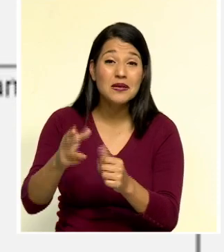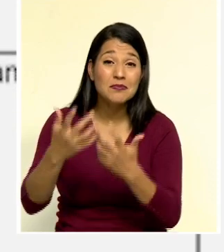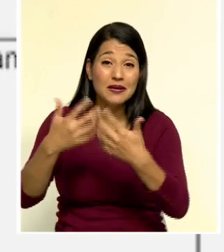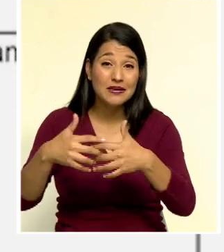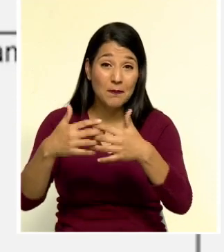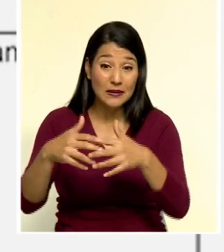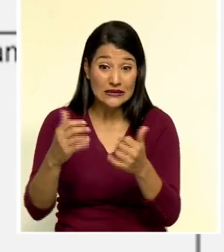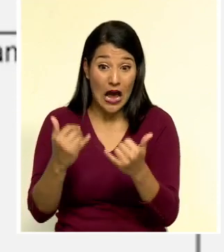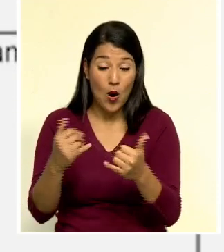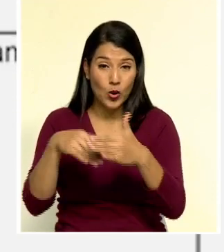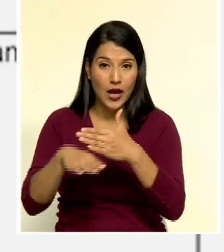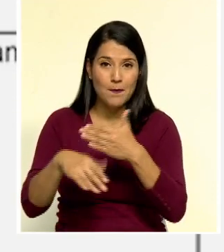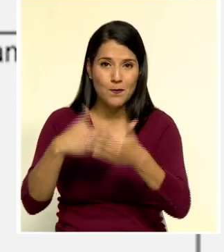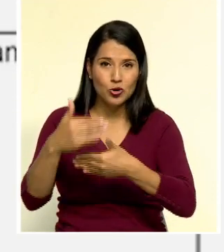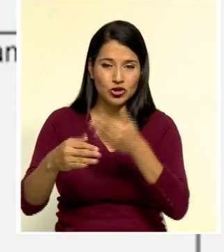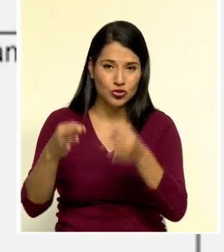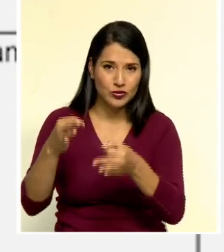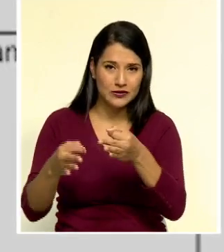investigaciones judiciales.